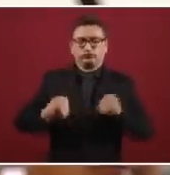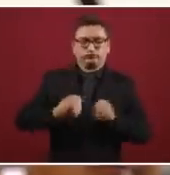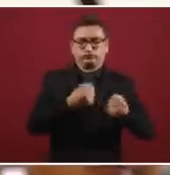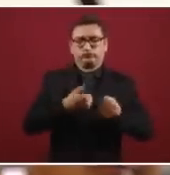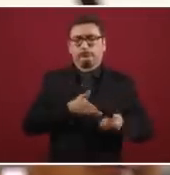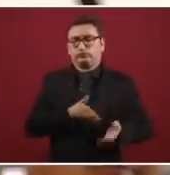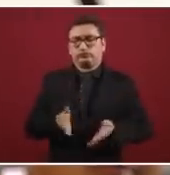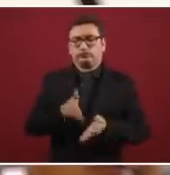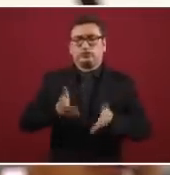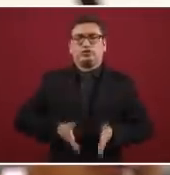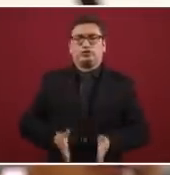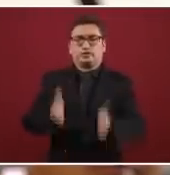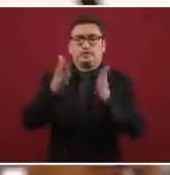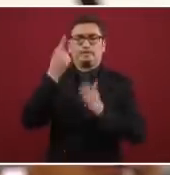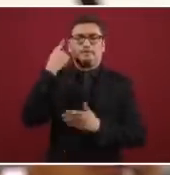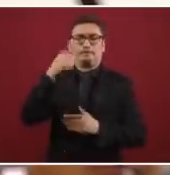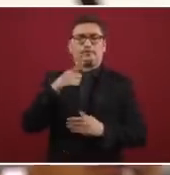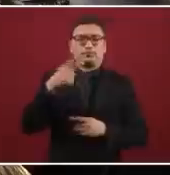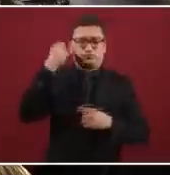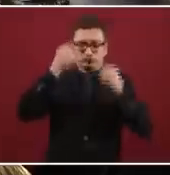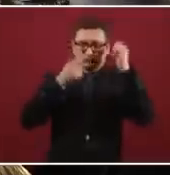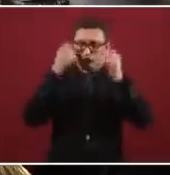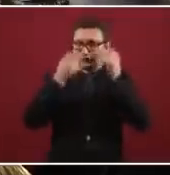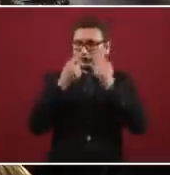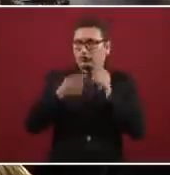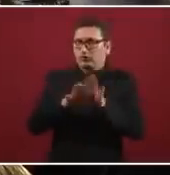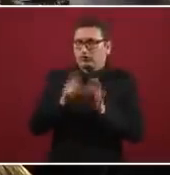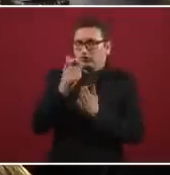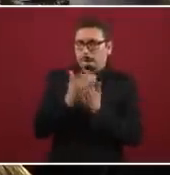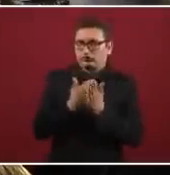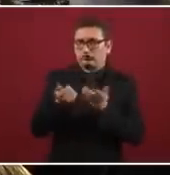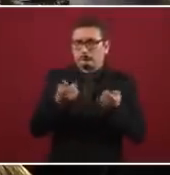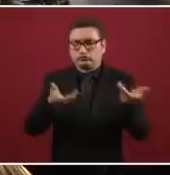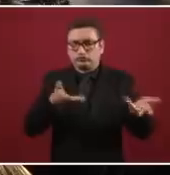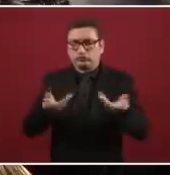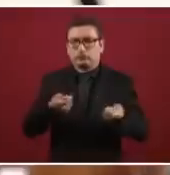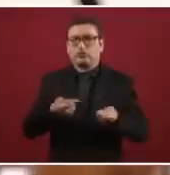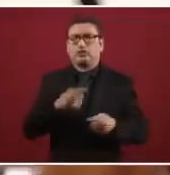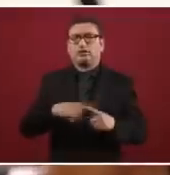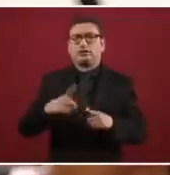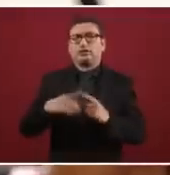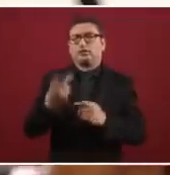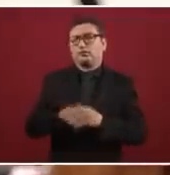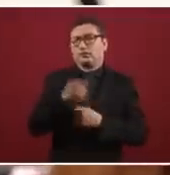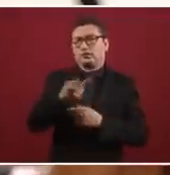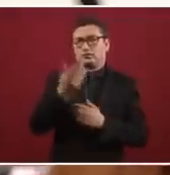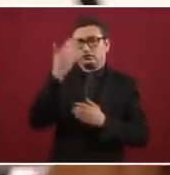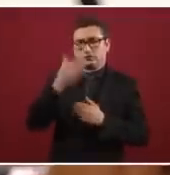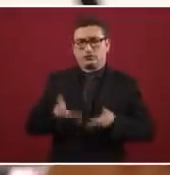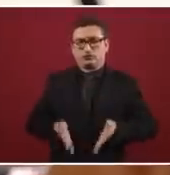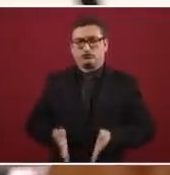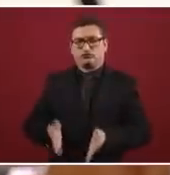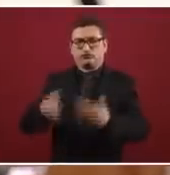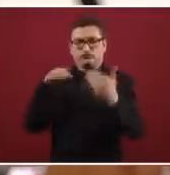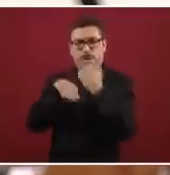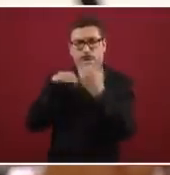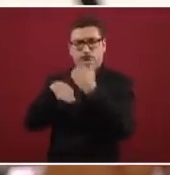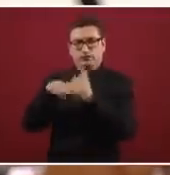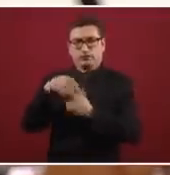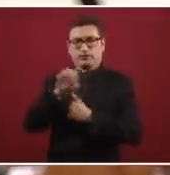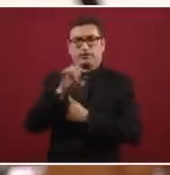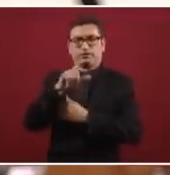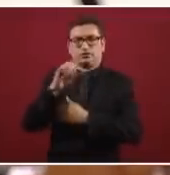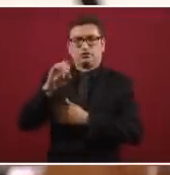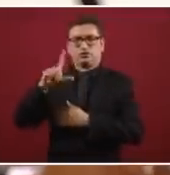rutas turísticas del país? Y también saber si se tiene considerado bajar el costo de la autopista del Sol, una de las